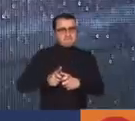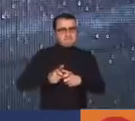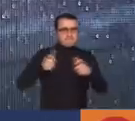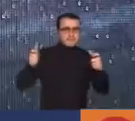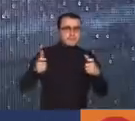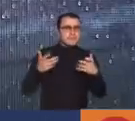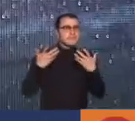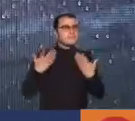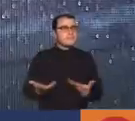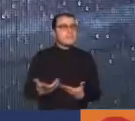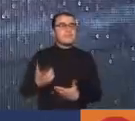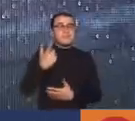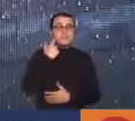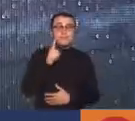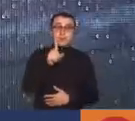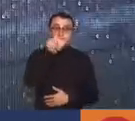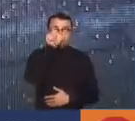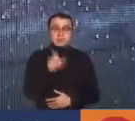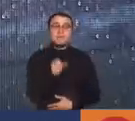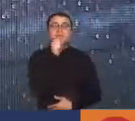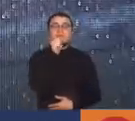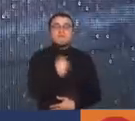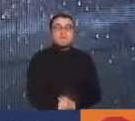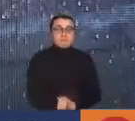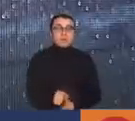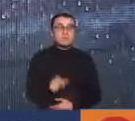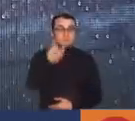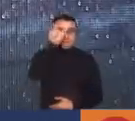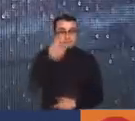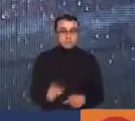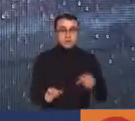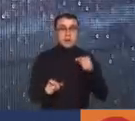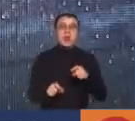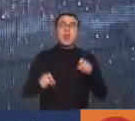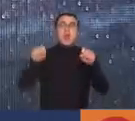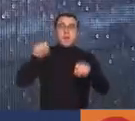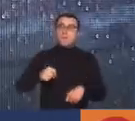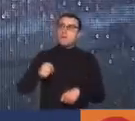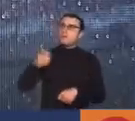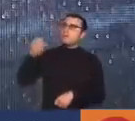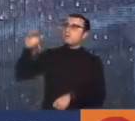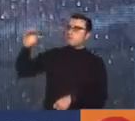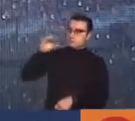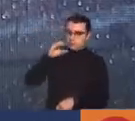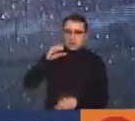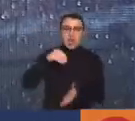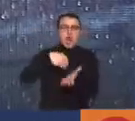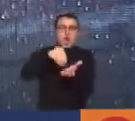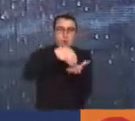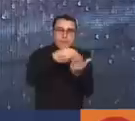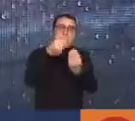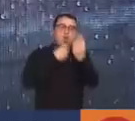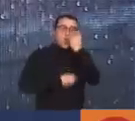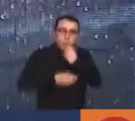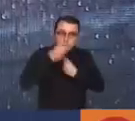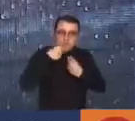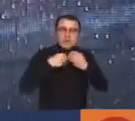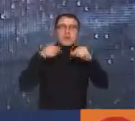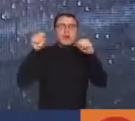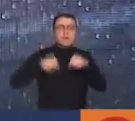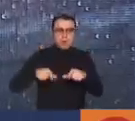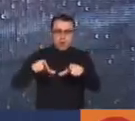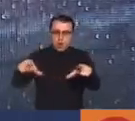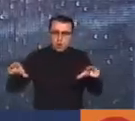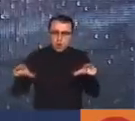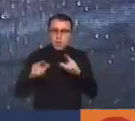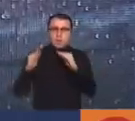sustancialmente de tal manera que una persona adulta mayor pues pueda comer, al menos pueda tener un lugar. El simple hecho de